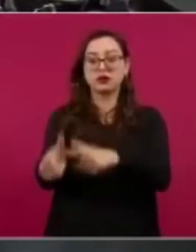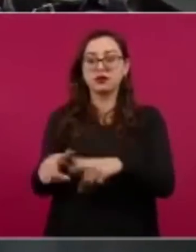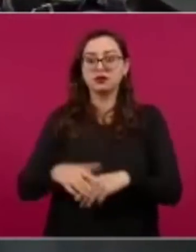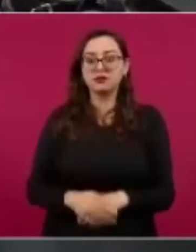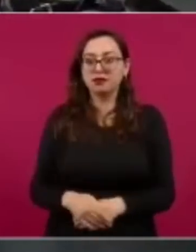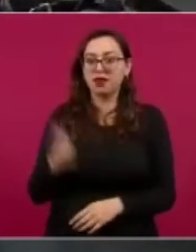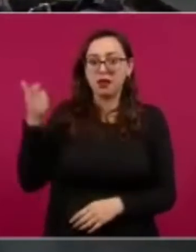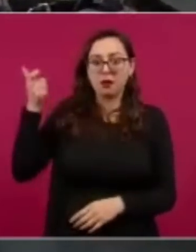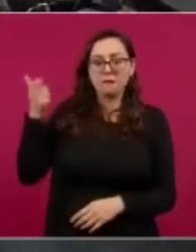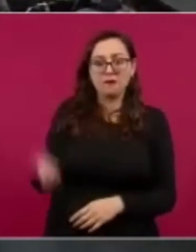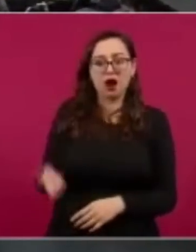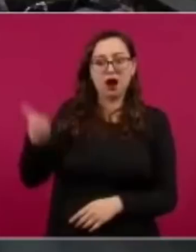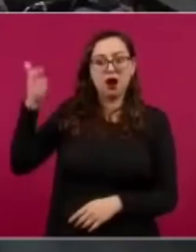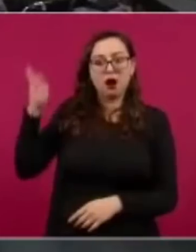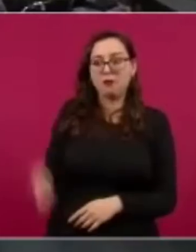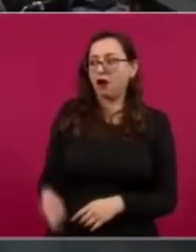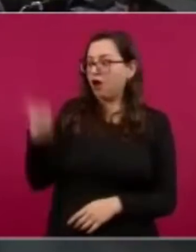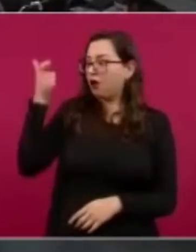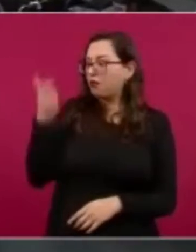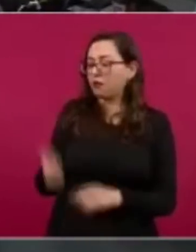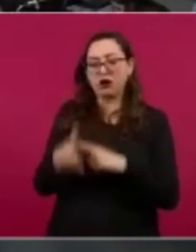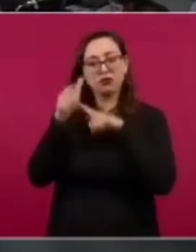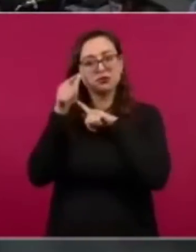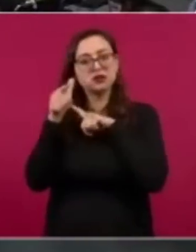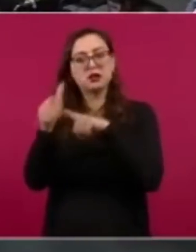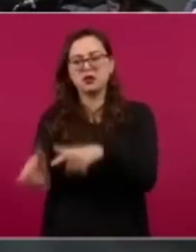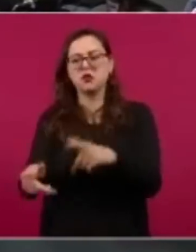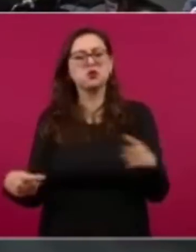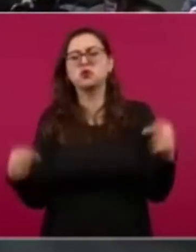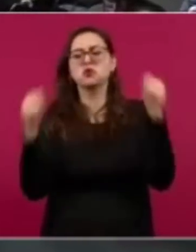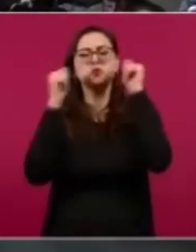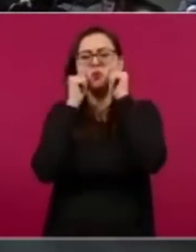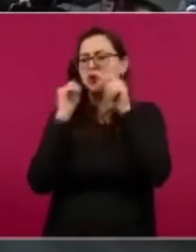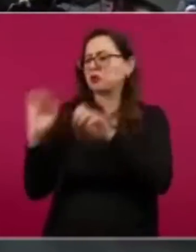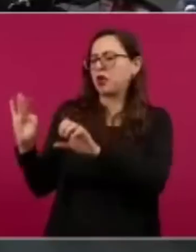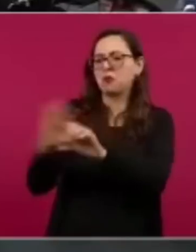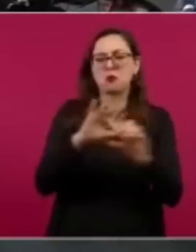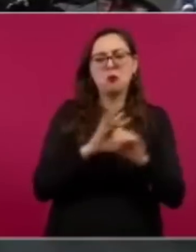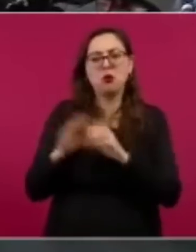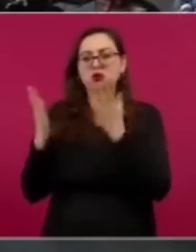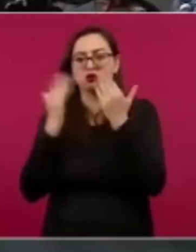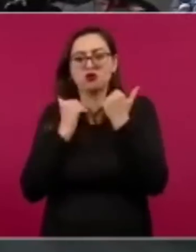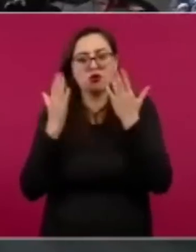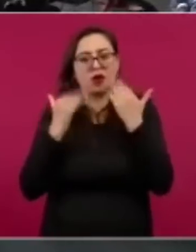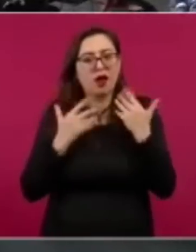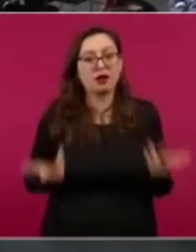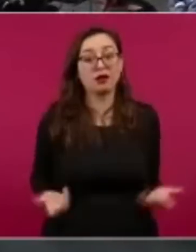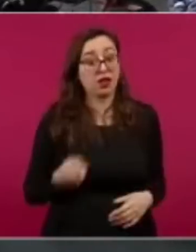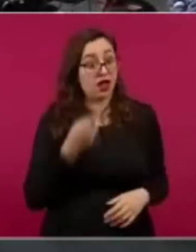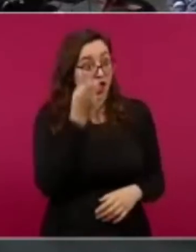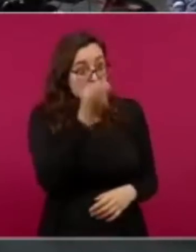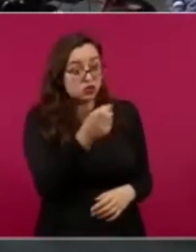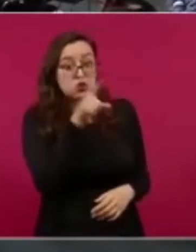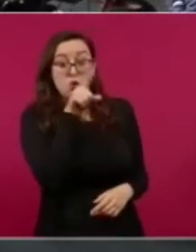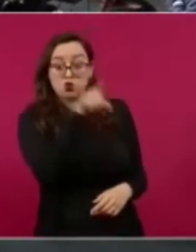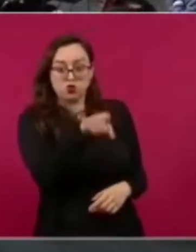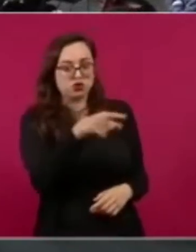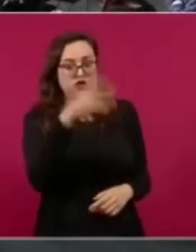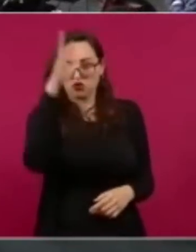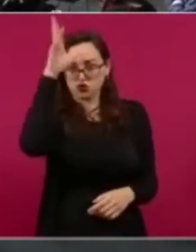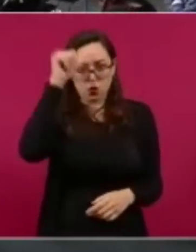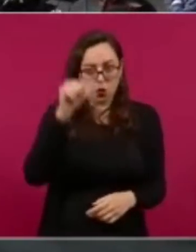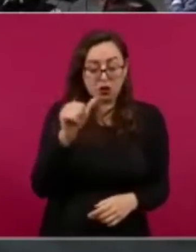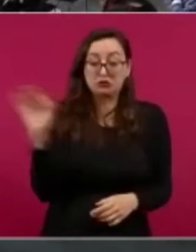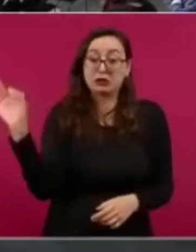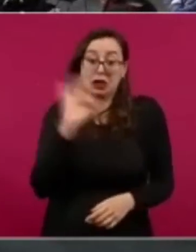seguir cobrando sus prerrogativas como partido político, algo a lo que usted se había opuesto, al menos así lo entendí yo, si estoy